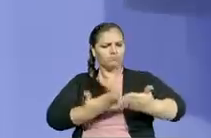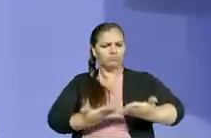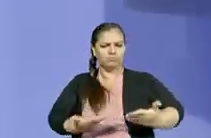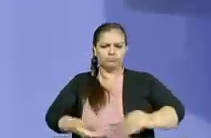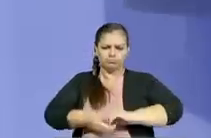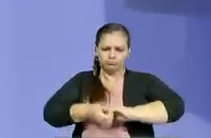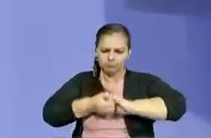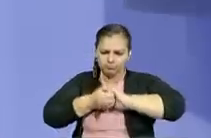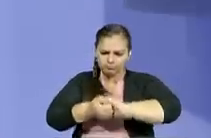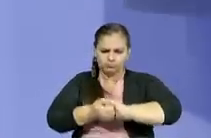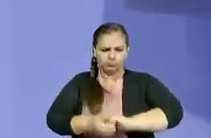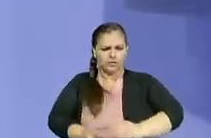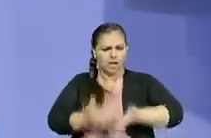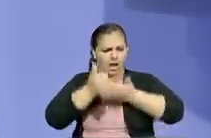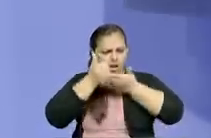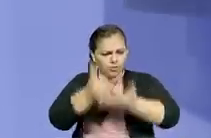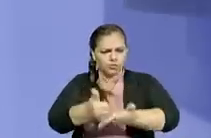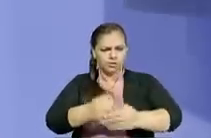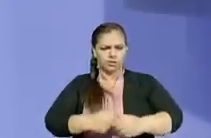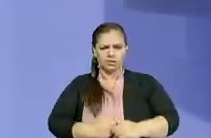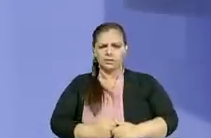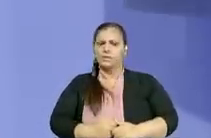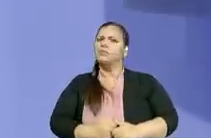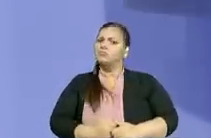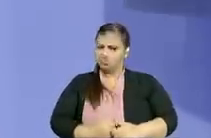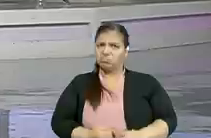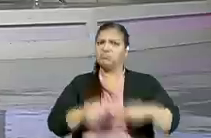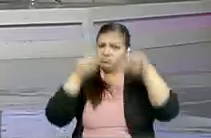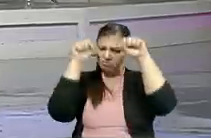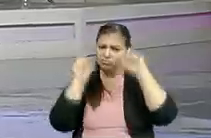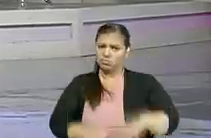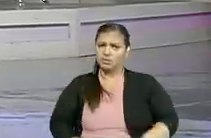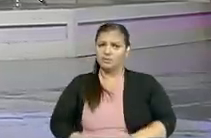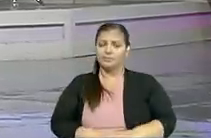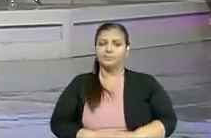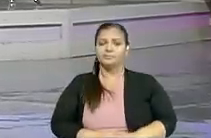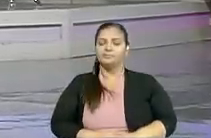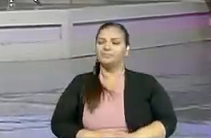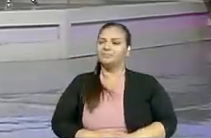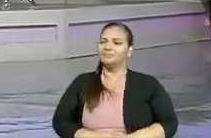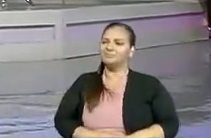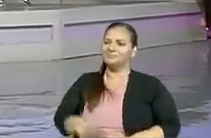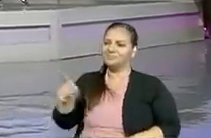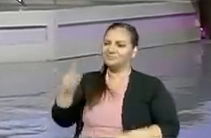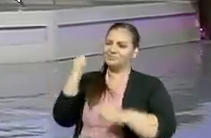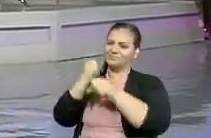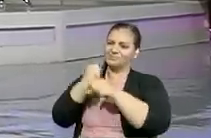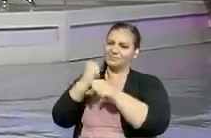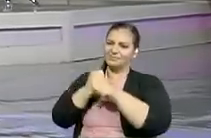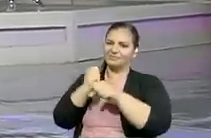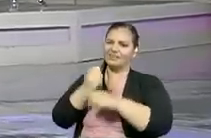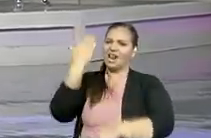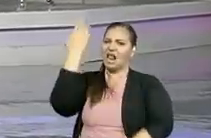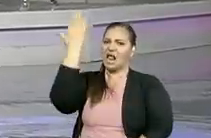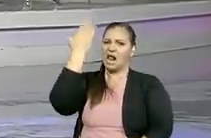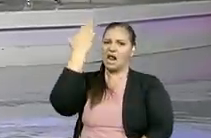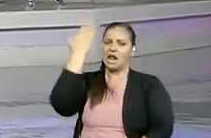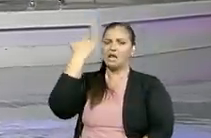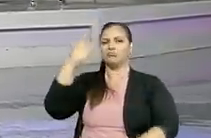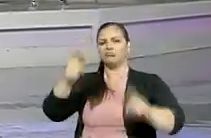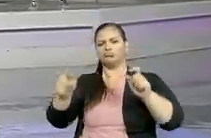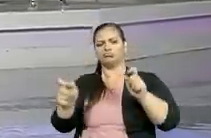la solidaridad para servir a la gente, obviamente se puede hacer, no es ningún milagro. Abogado Nebot, son 26